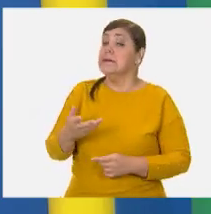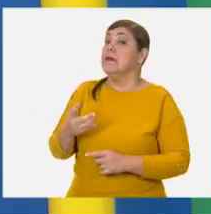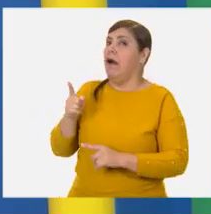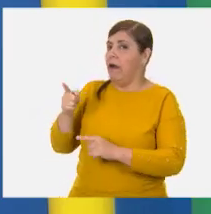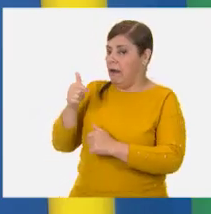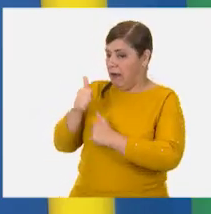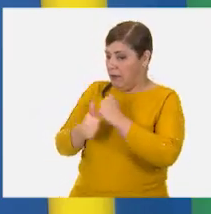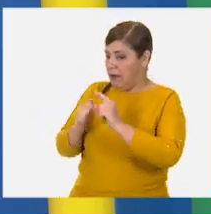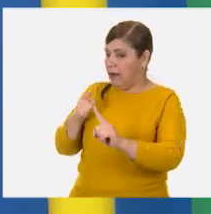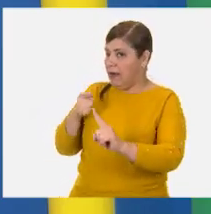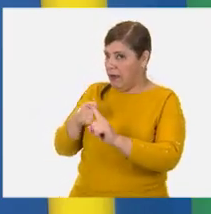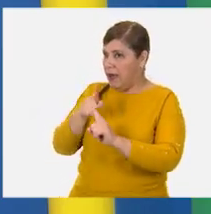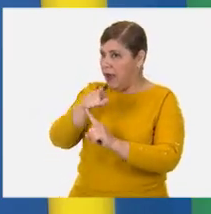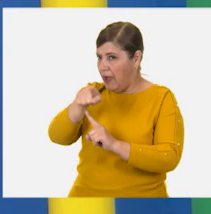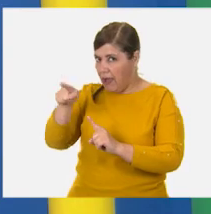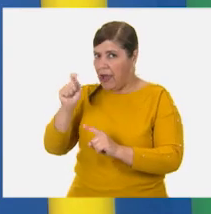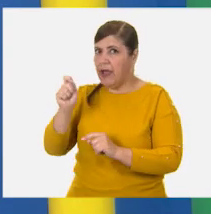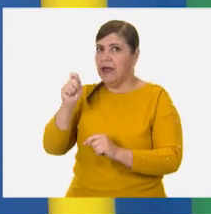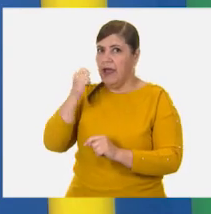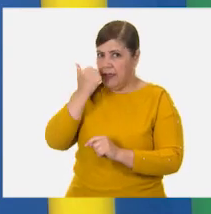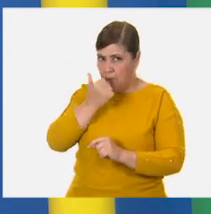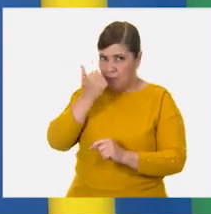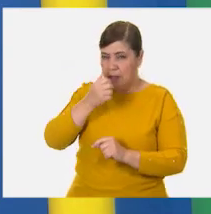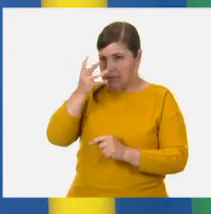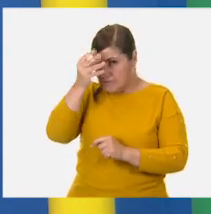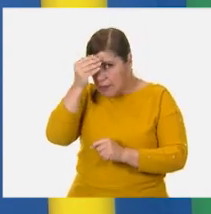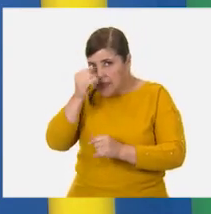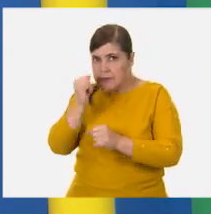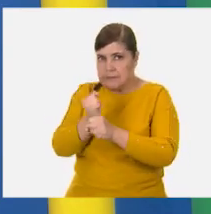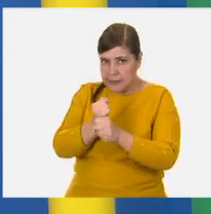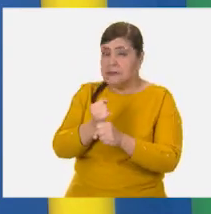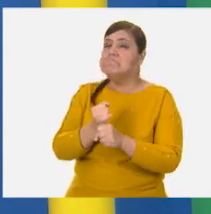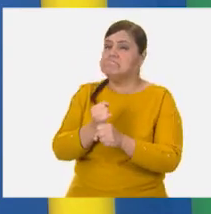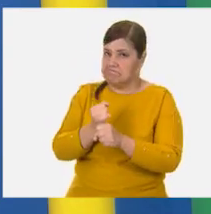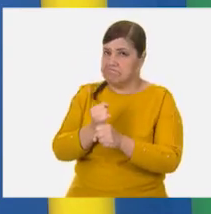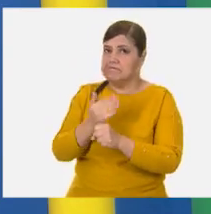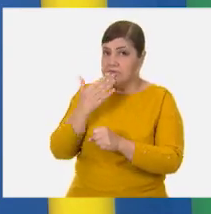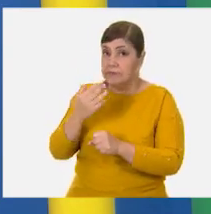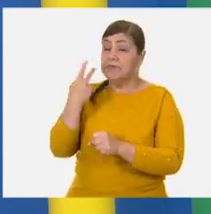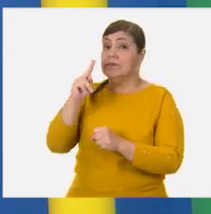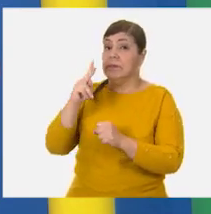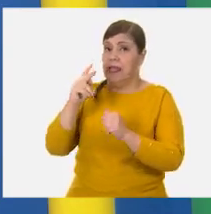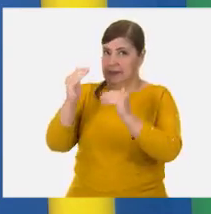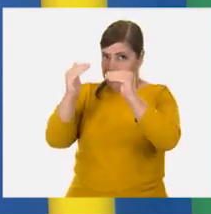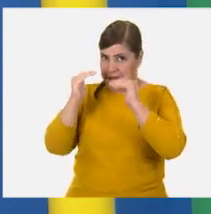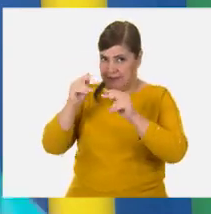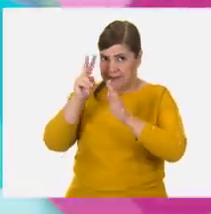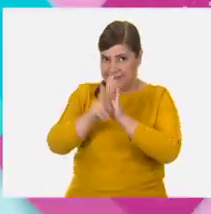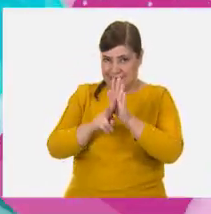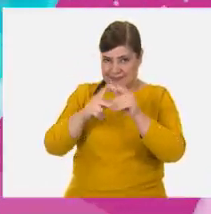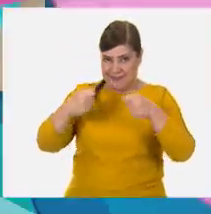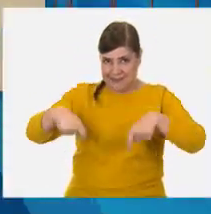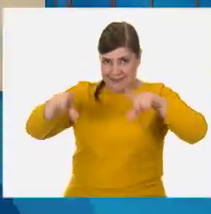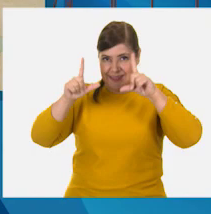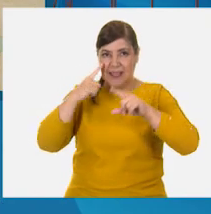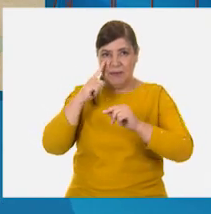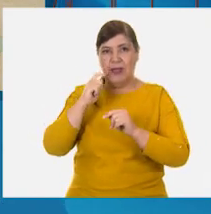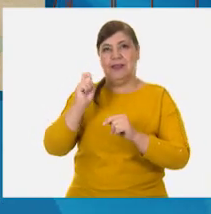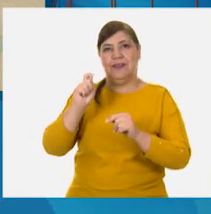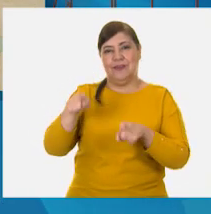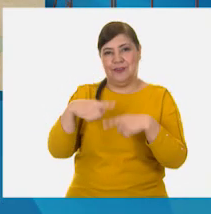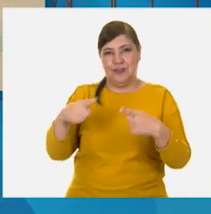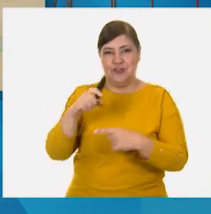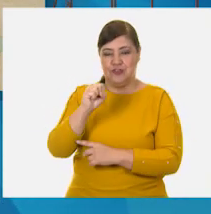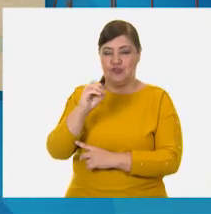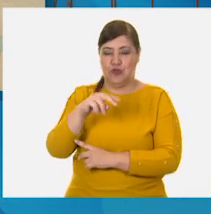muy interesante el que propones, Jenny. Pero volviendo al tema, vamos a ver el siguiente video sobre el son jarocho. Hola,